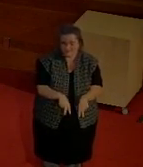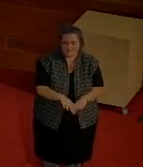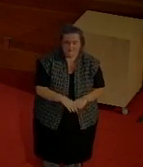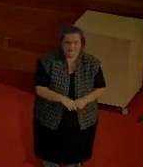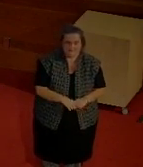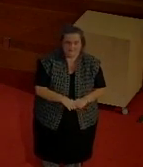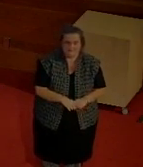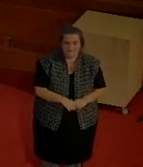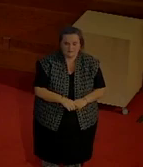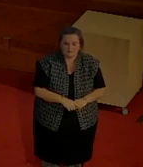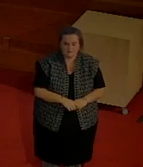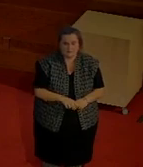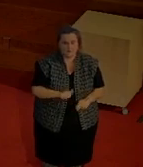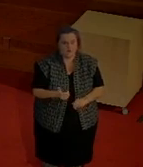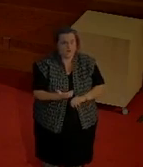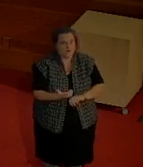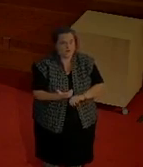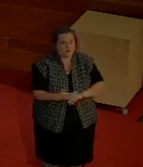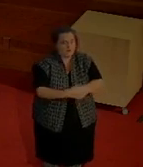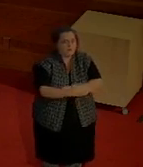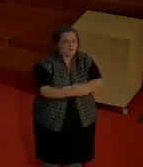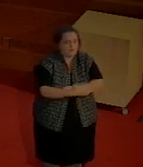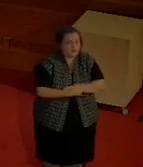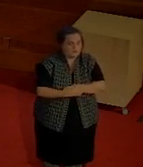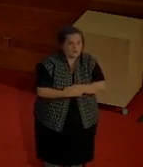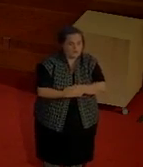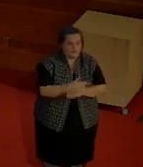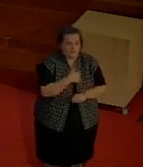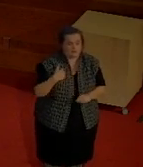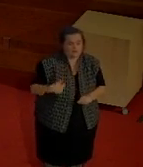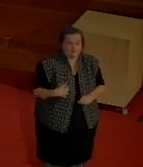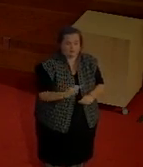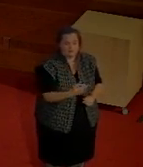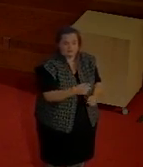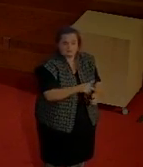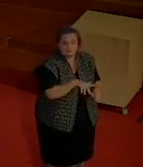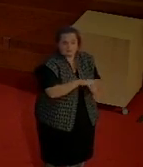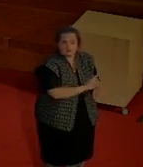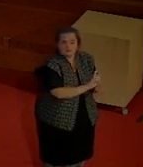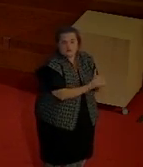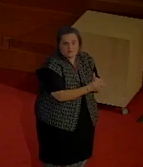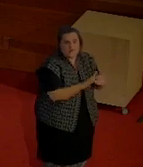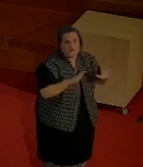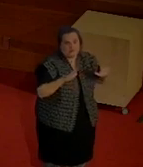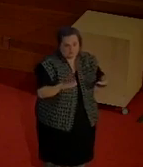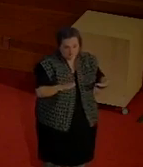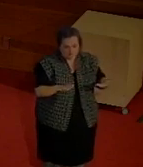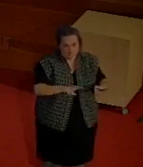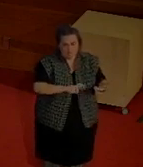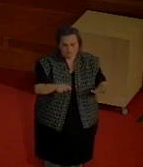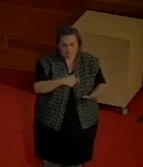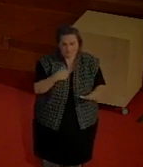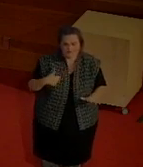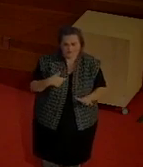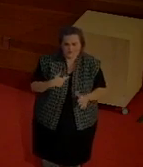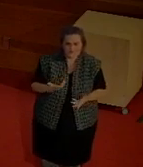que por un lado ha sacado de la pobreza extrema a cientos de millones de personas Pero por otro lado deja a China incapacitado